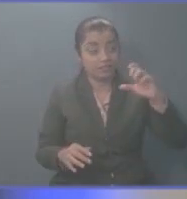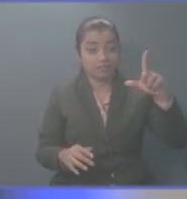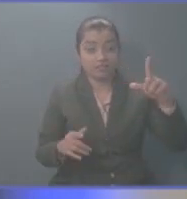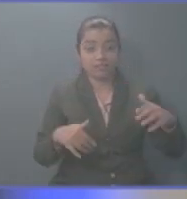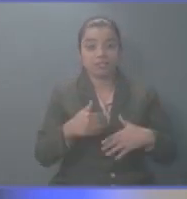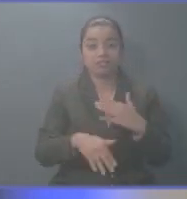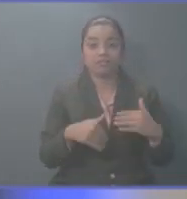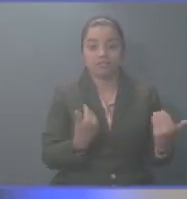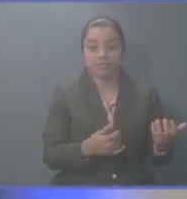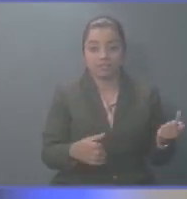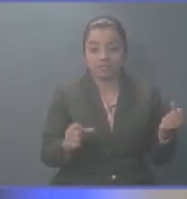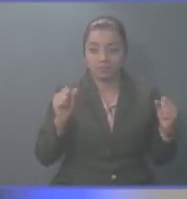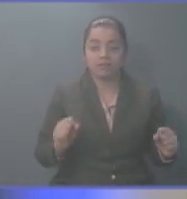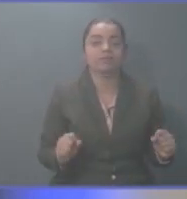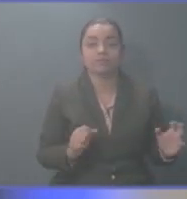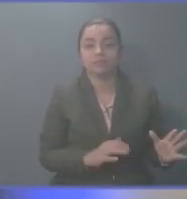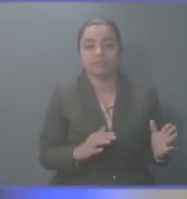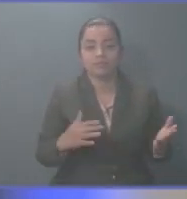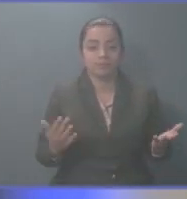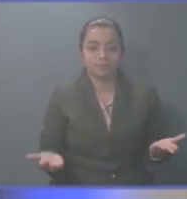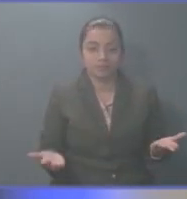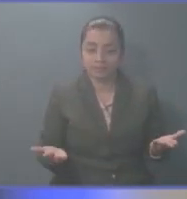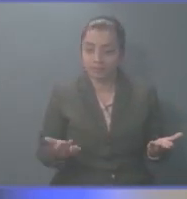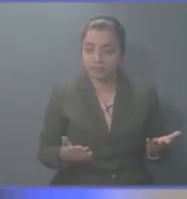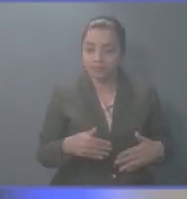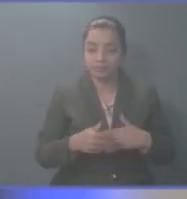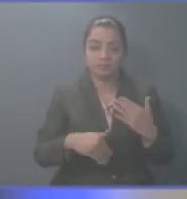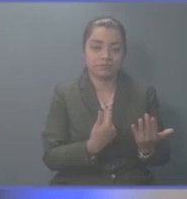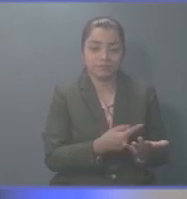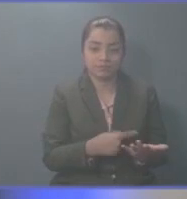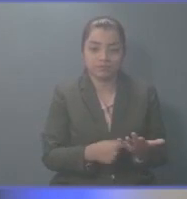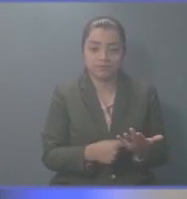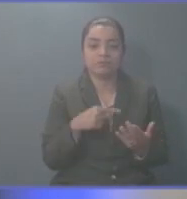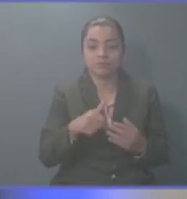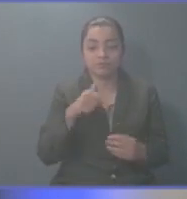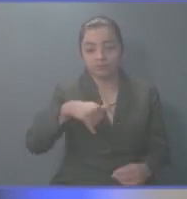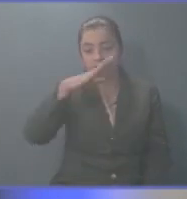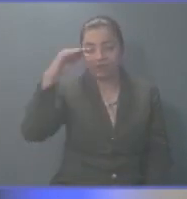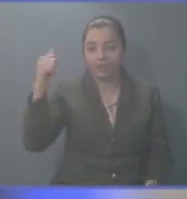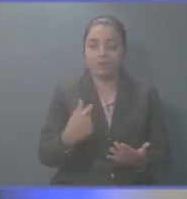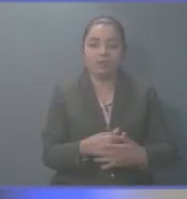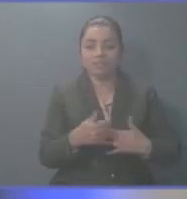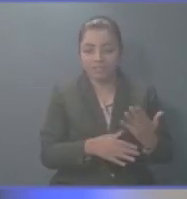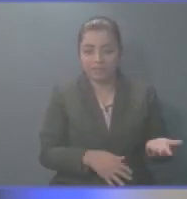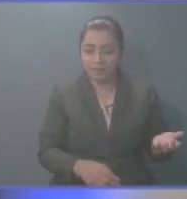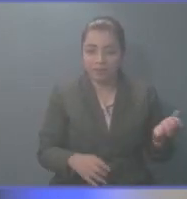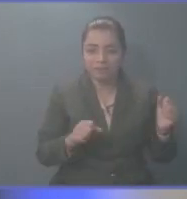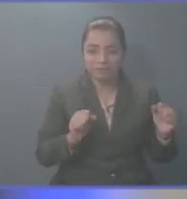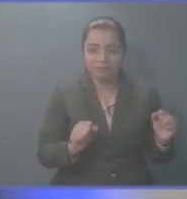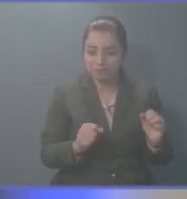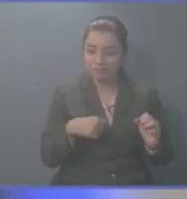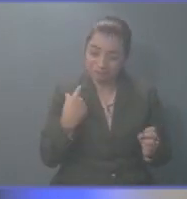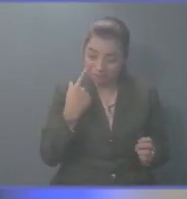autónomas que se dedica a suministrarle el servicio eléctrico al tema de la red hídrica de nuestro país. Entonces, ¿qué pasó al final? Ha habido